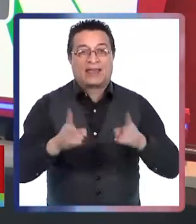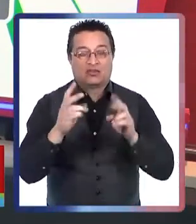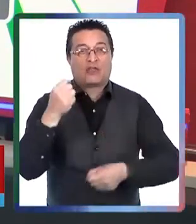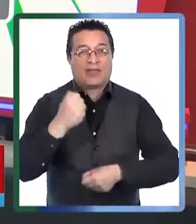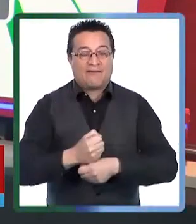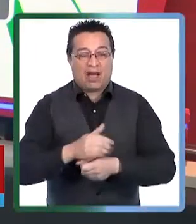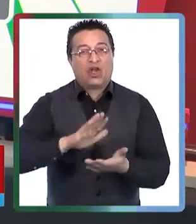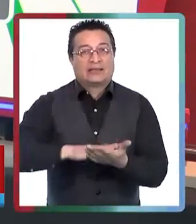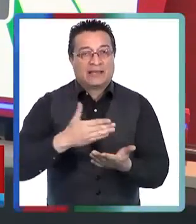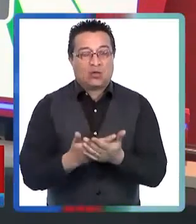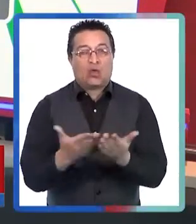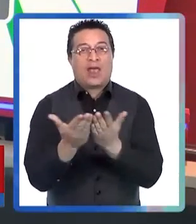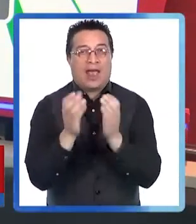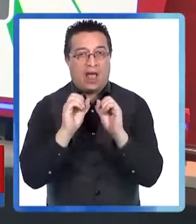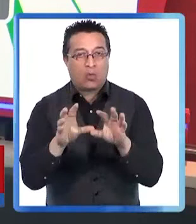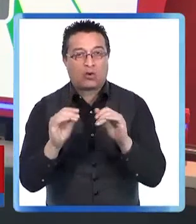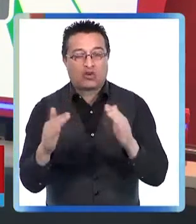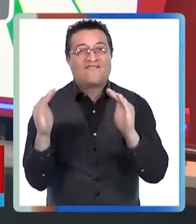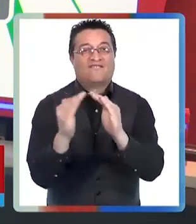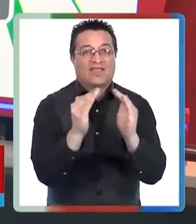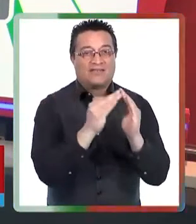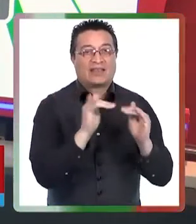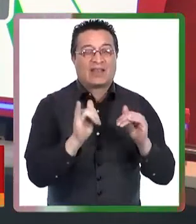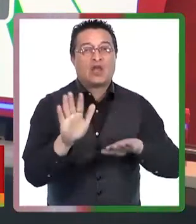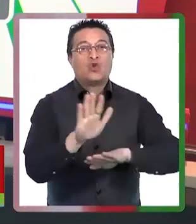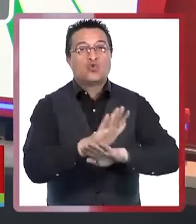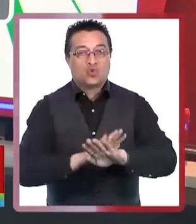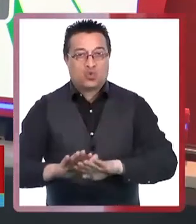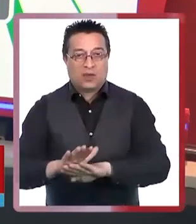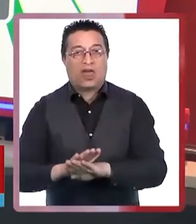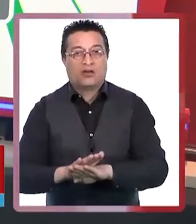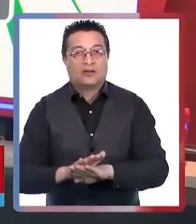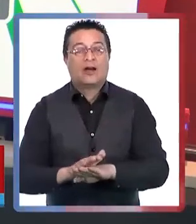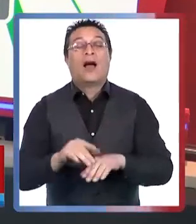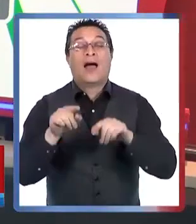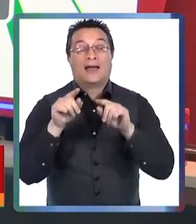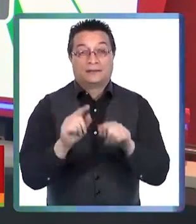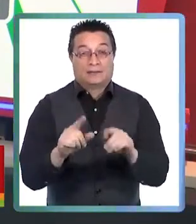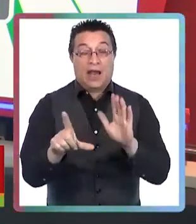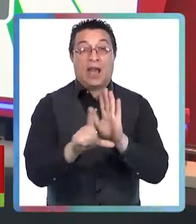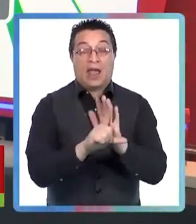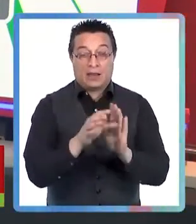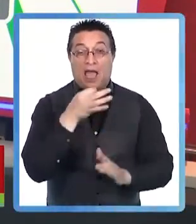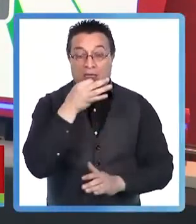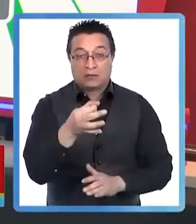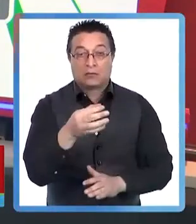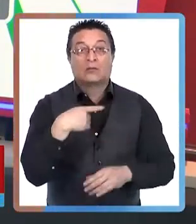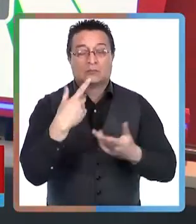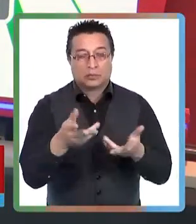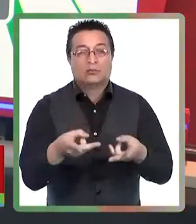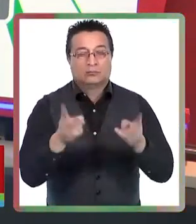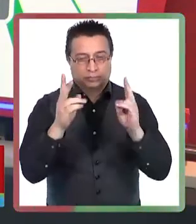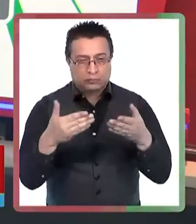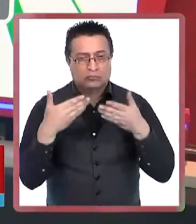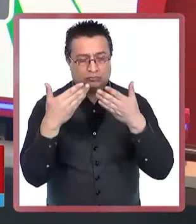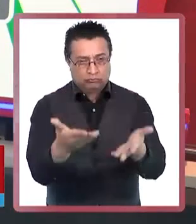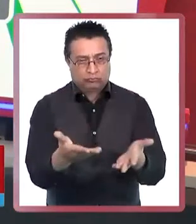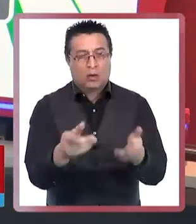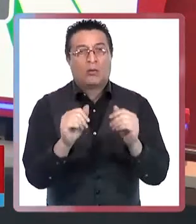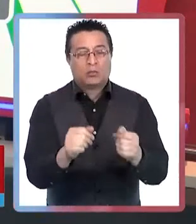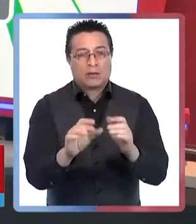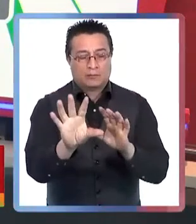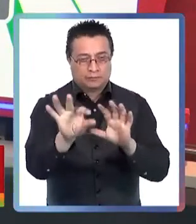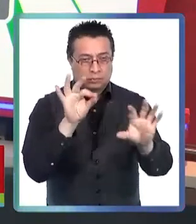su derecho al trabajo, a la salud, a la educación, la vivienda y al cuidado. Y también establece que la ley va a arbitrar los medios